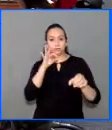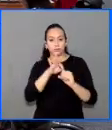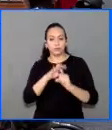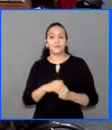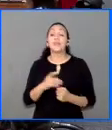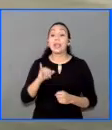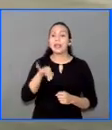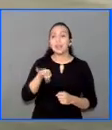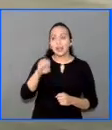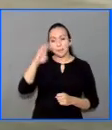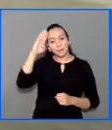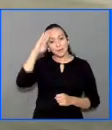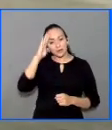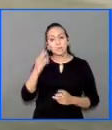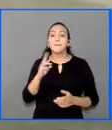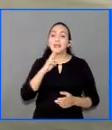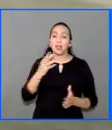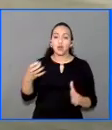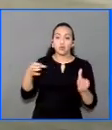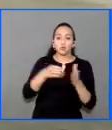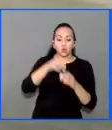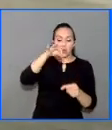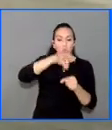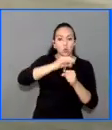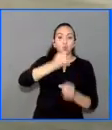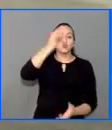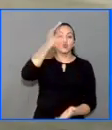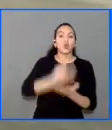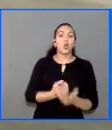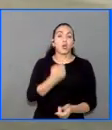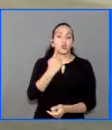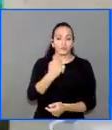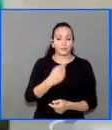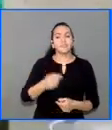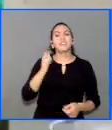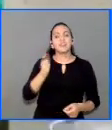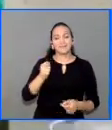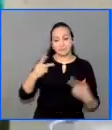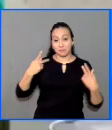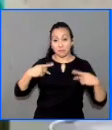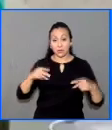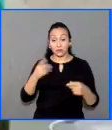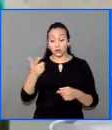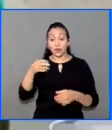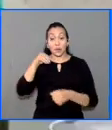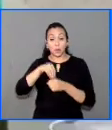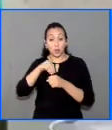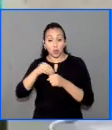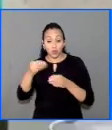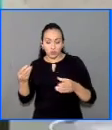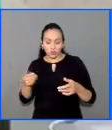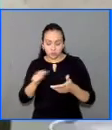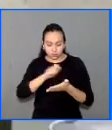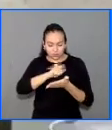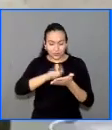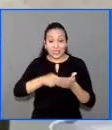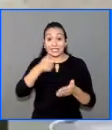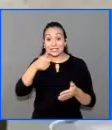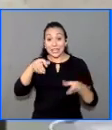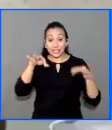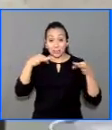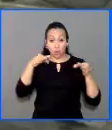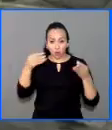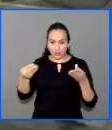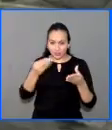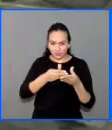urna única. Es decir, las y los ciudadanos depositarán en una sola urna las 6 boletas que recibirán para elegir a